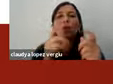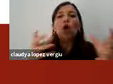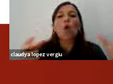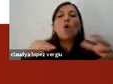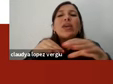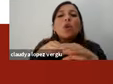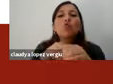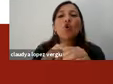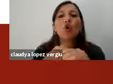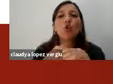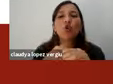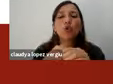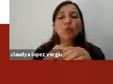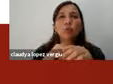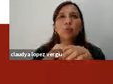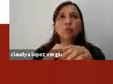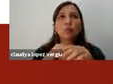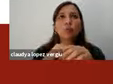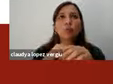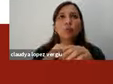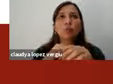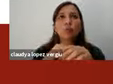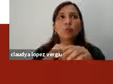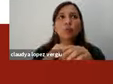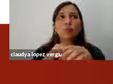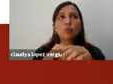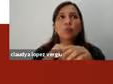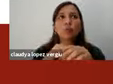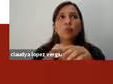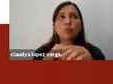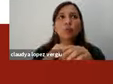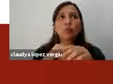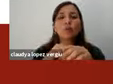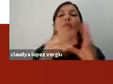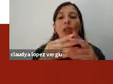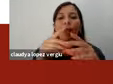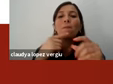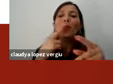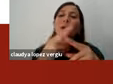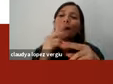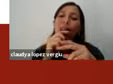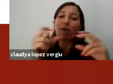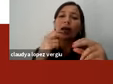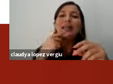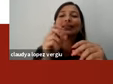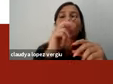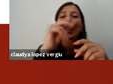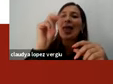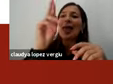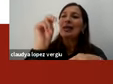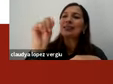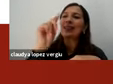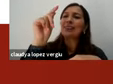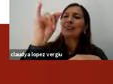inclusión, ¿no? Por ejemplo, en lugar de estimados, ¿no? Colocar buenos días, equipo, ¿no? Y de esa manera se